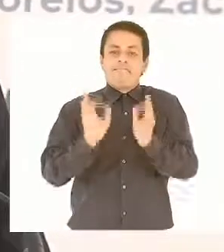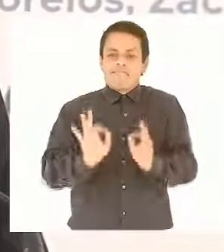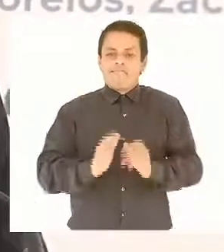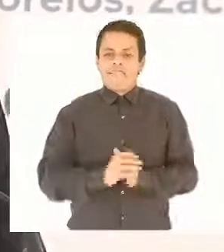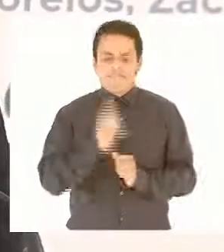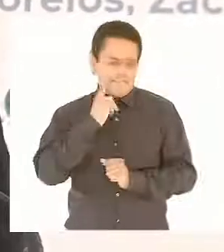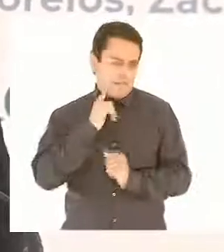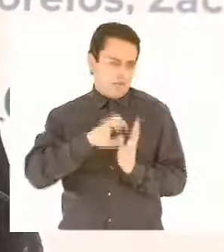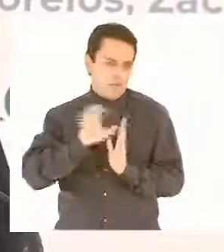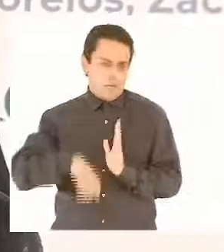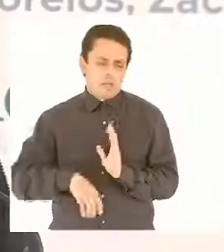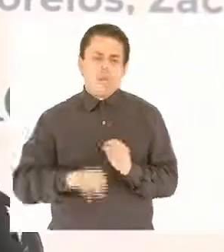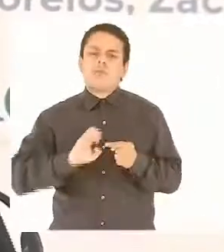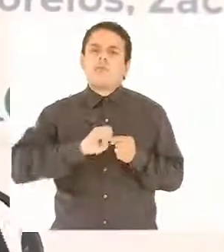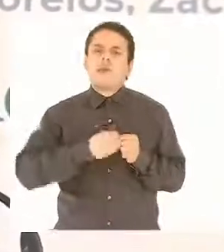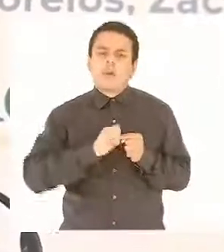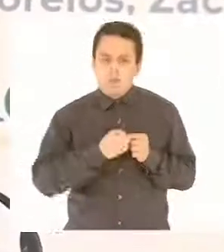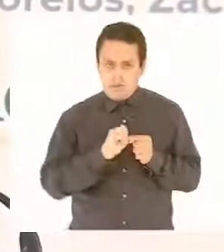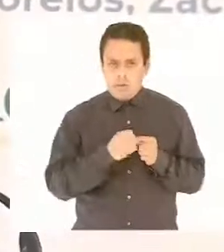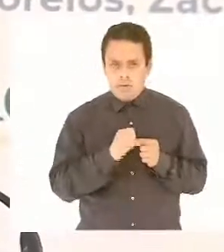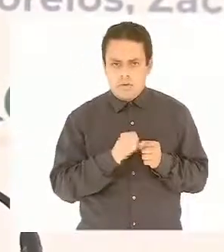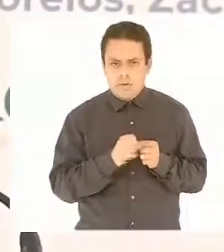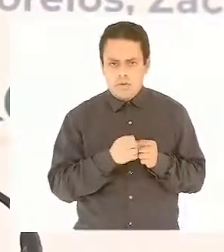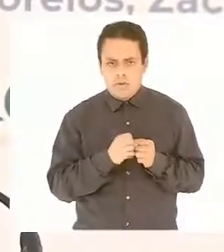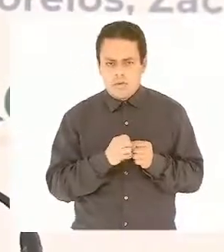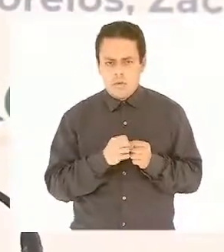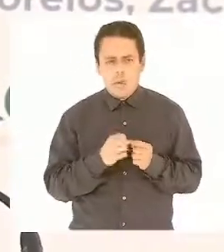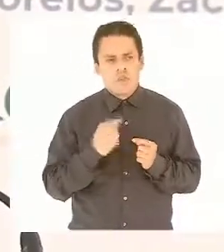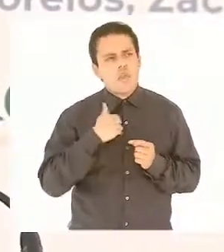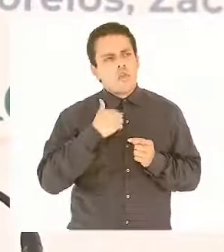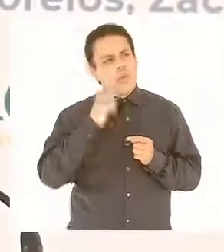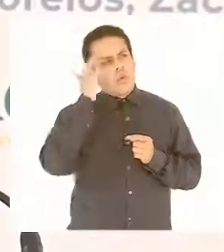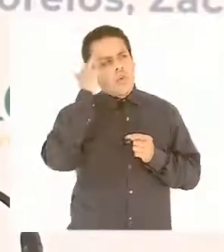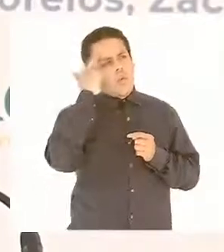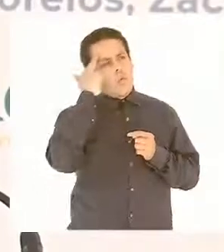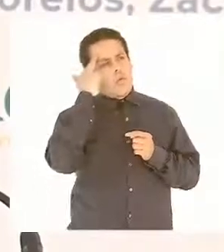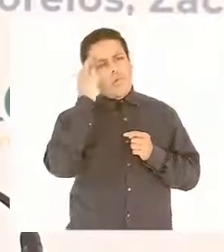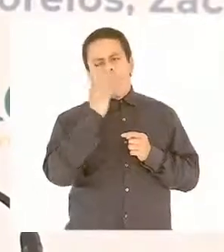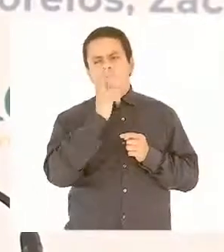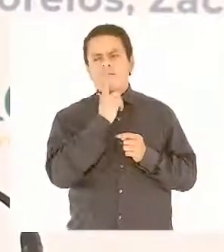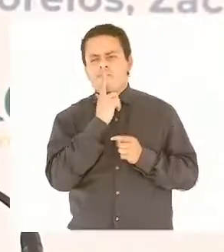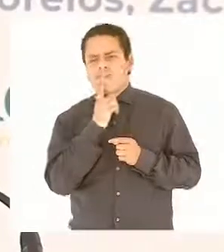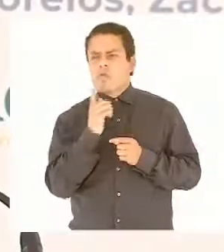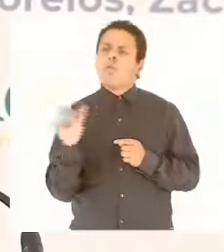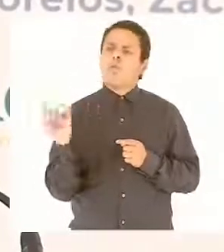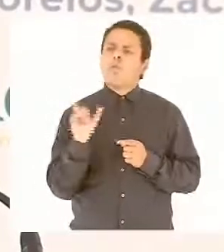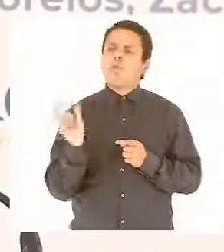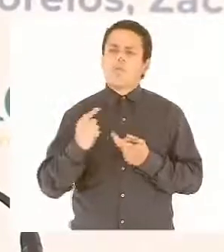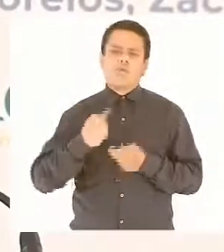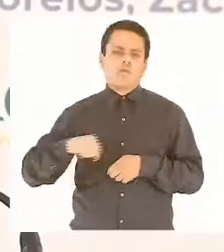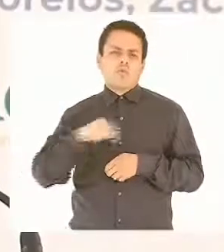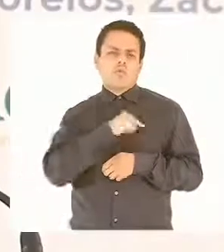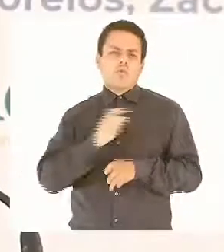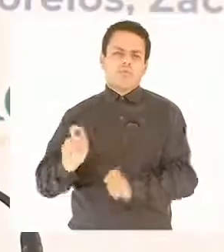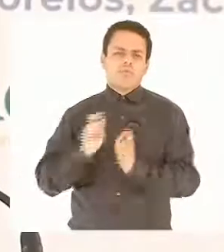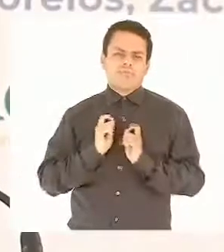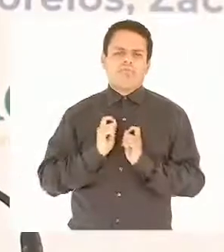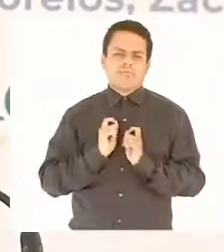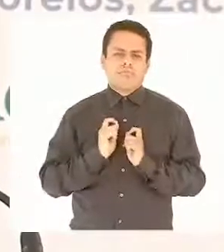El ejemplo es lo del frijol. Yo recuerdo que cuando empezamos